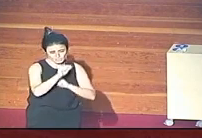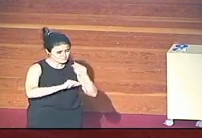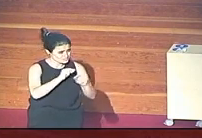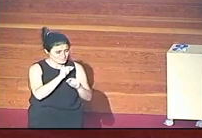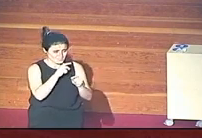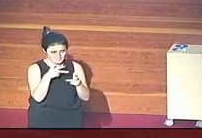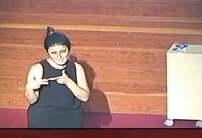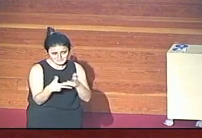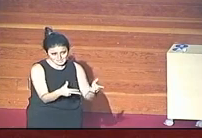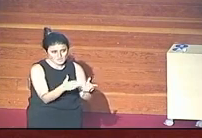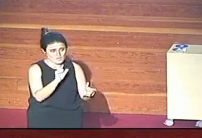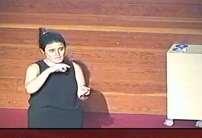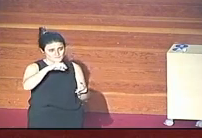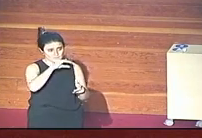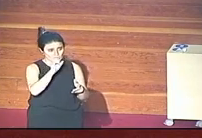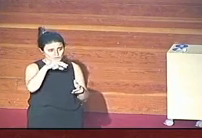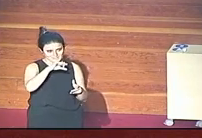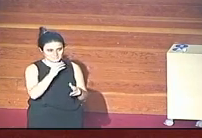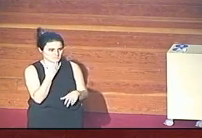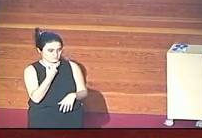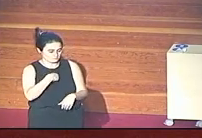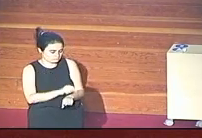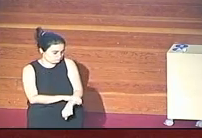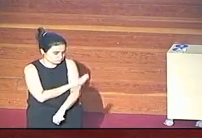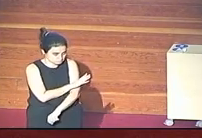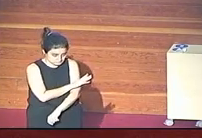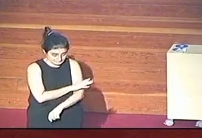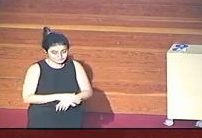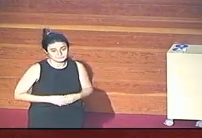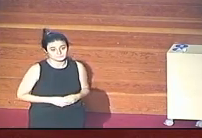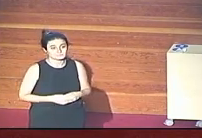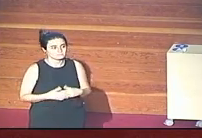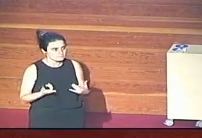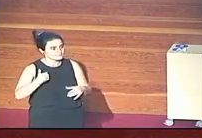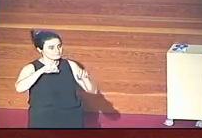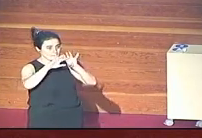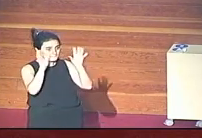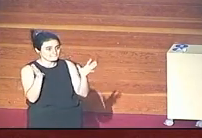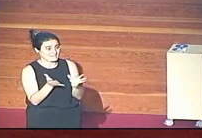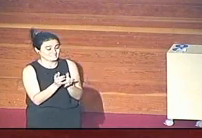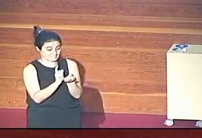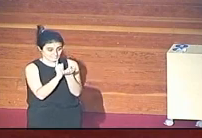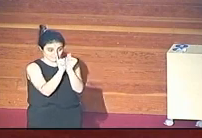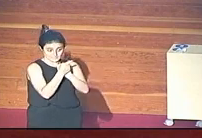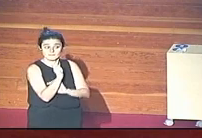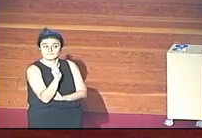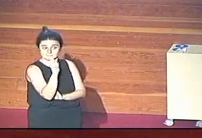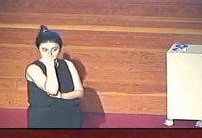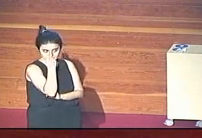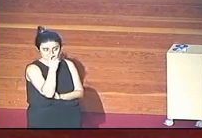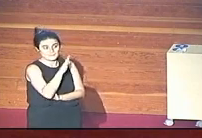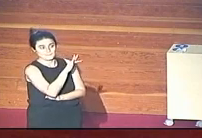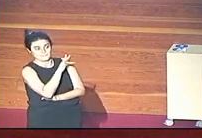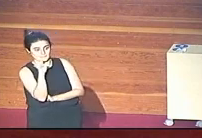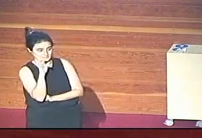río amazonas por ejemplo bueno pues igual que hemos conseguido transformar el planeta y hemos conseguido alterar eso esos ecosistemas